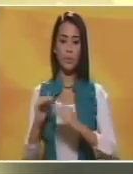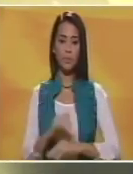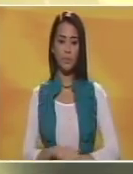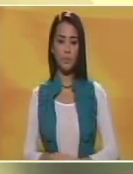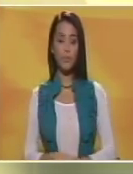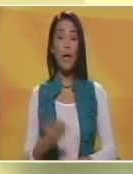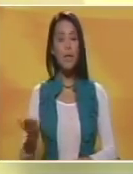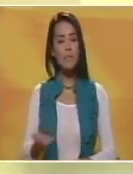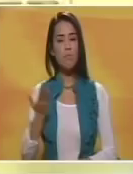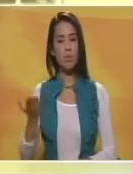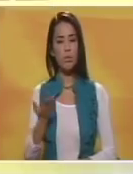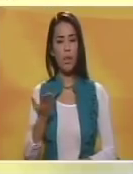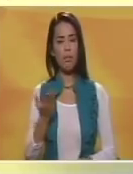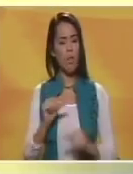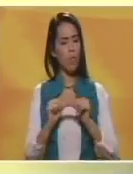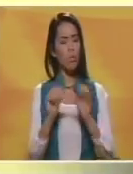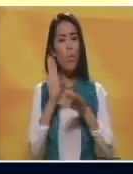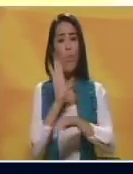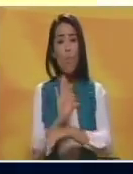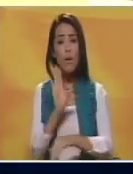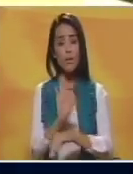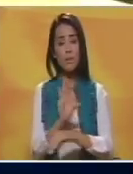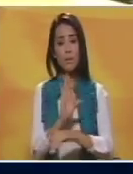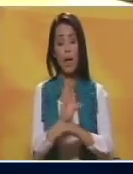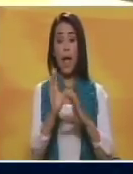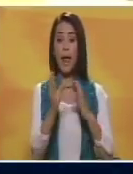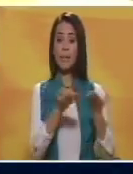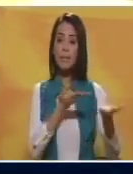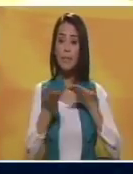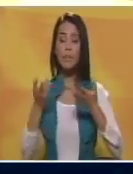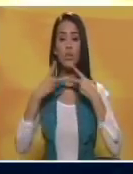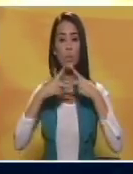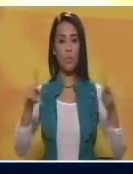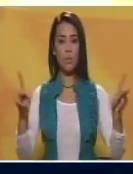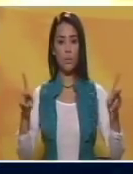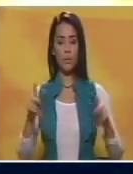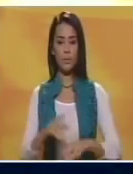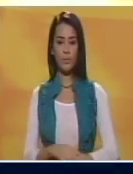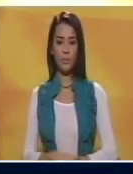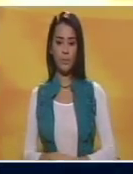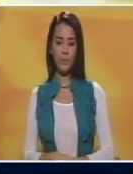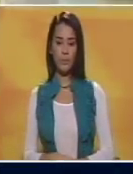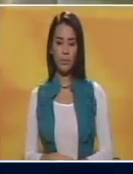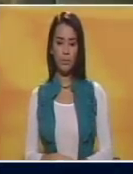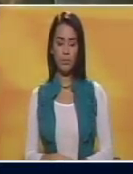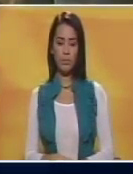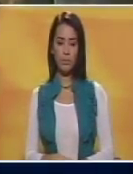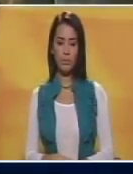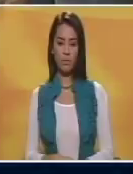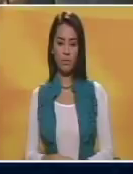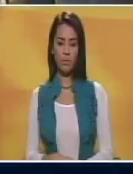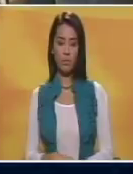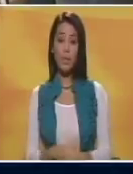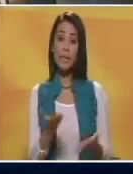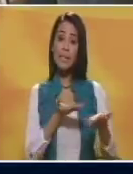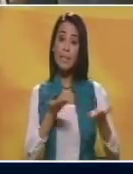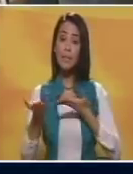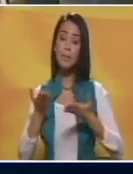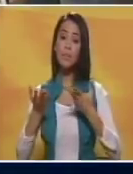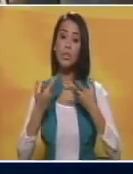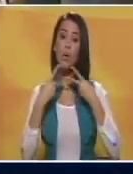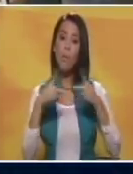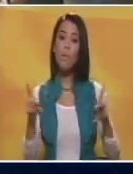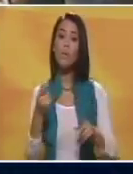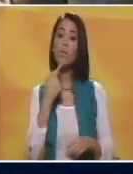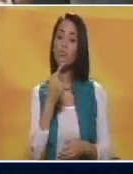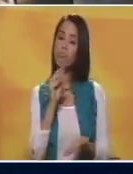importante preservar el servicio, pero preservar el servicio público, cuidar el servicio público. Y el servicio público,